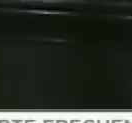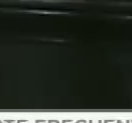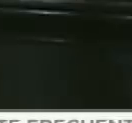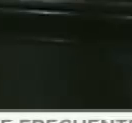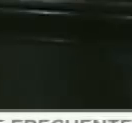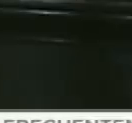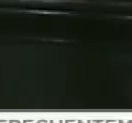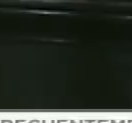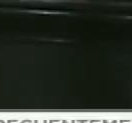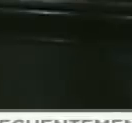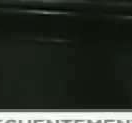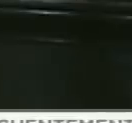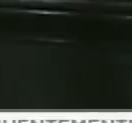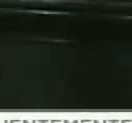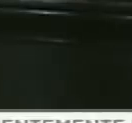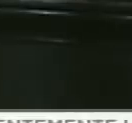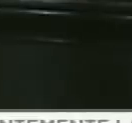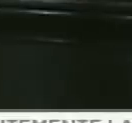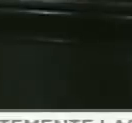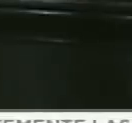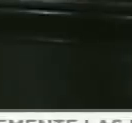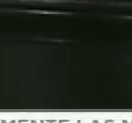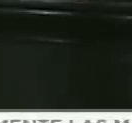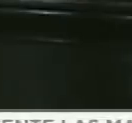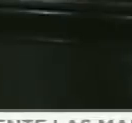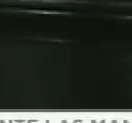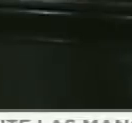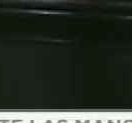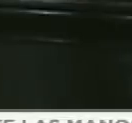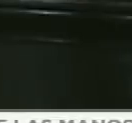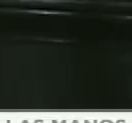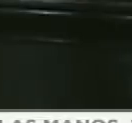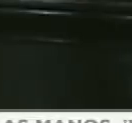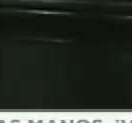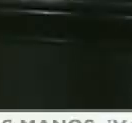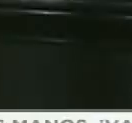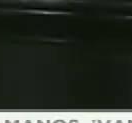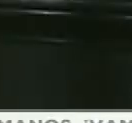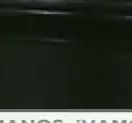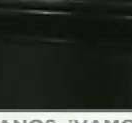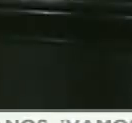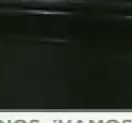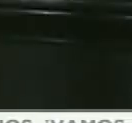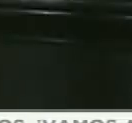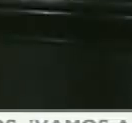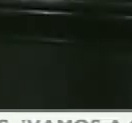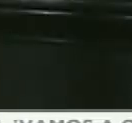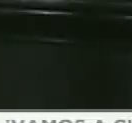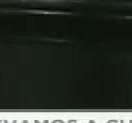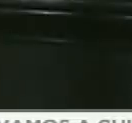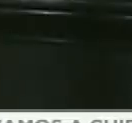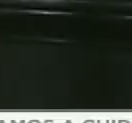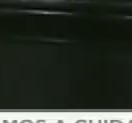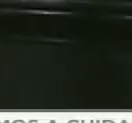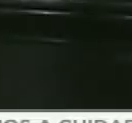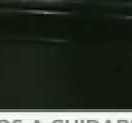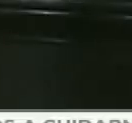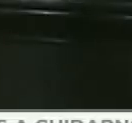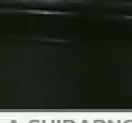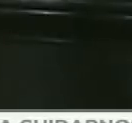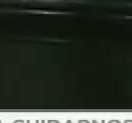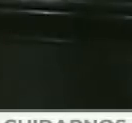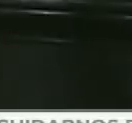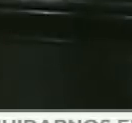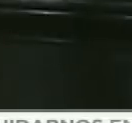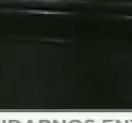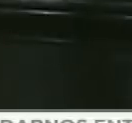por contagios del COVID en nuestro país. De estos, 262 se han recuperado, lo que representa más del 27%.